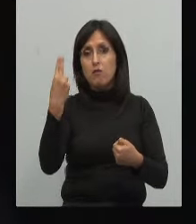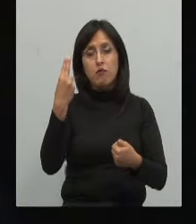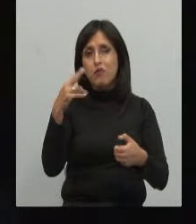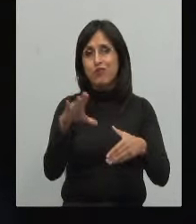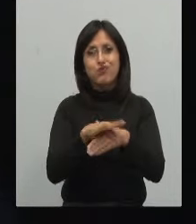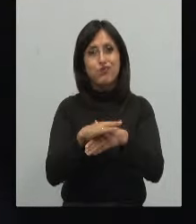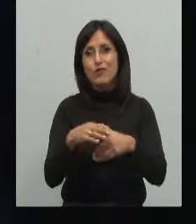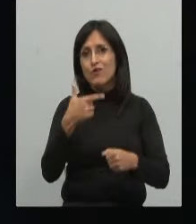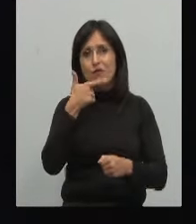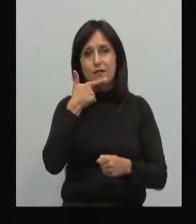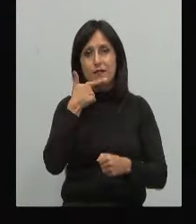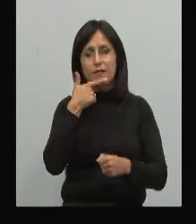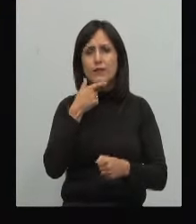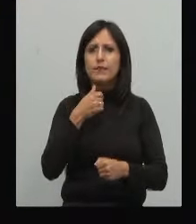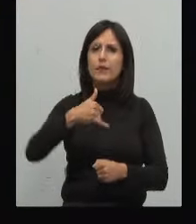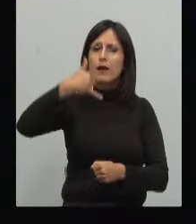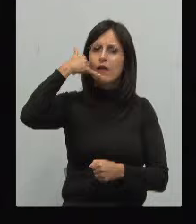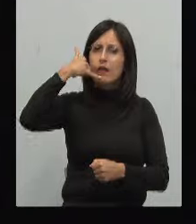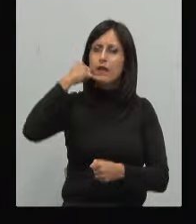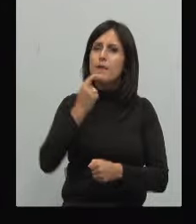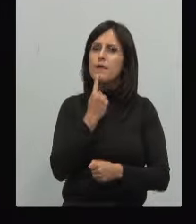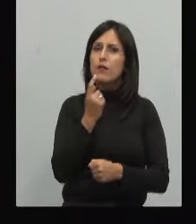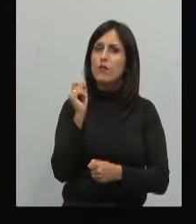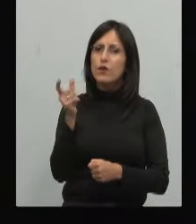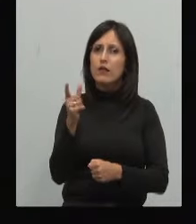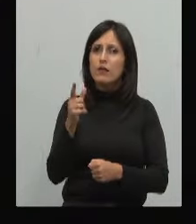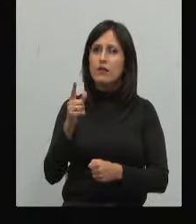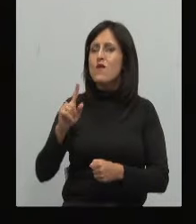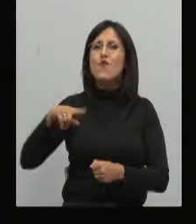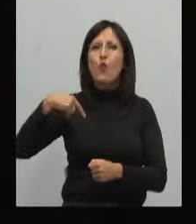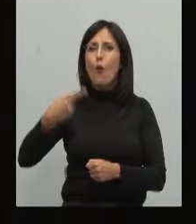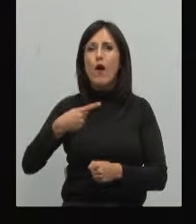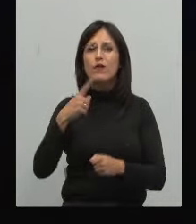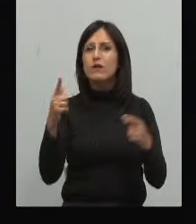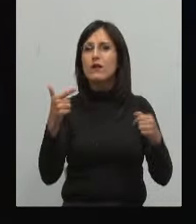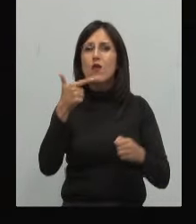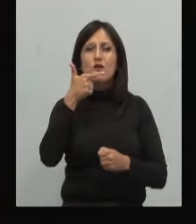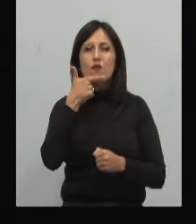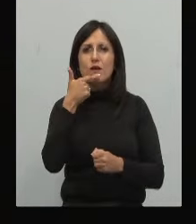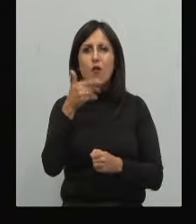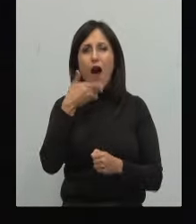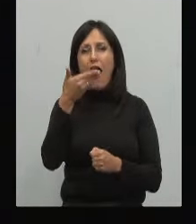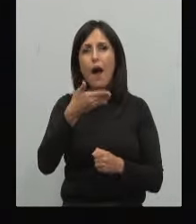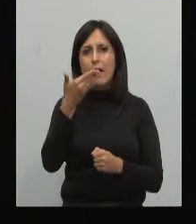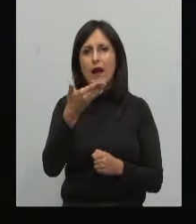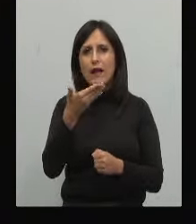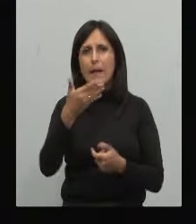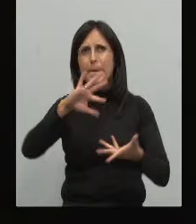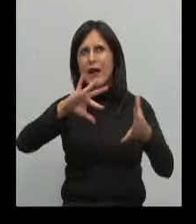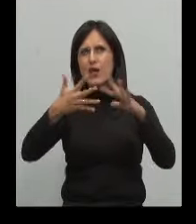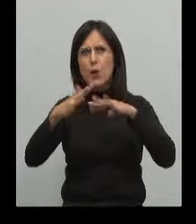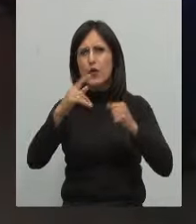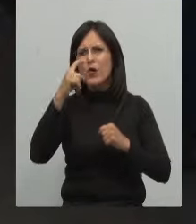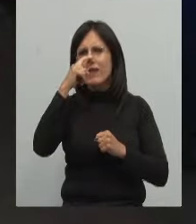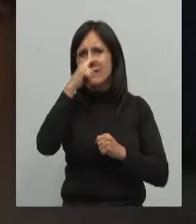La última comunicación que tienen con Jairo, la familia, es cuando avisa que va a ofrecer el auto. Exacto, a las 7:15 Nunca, de la